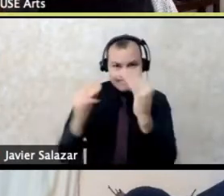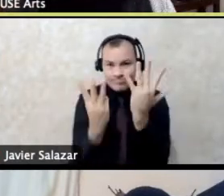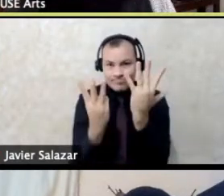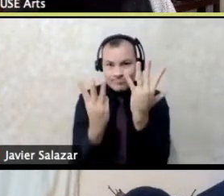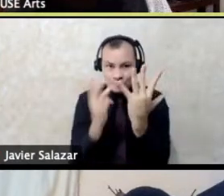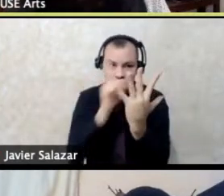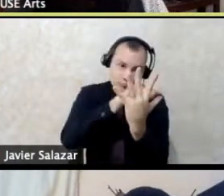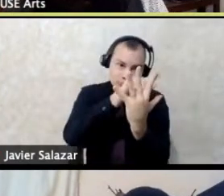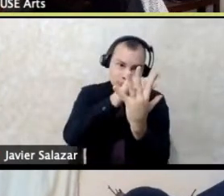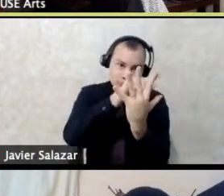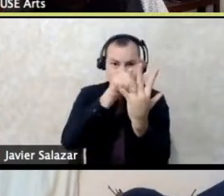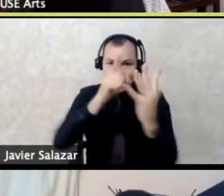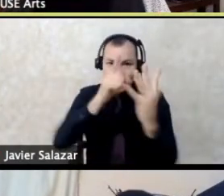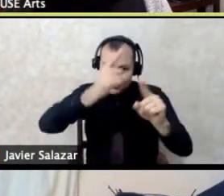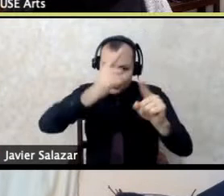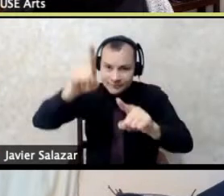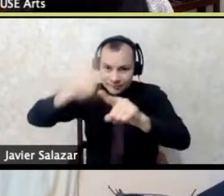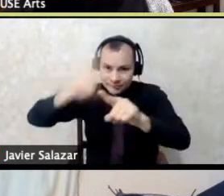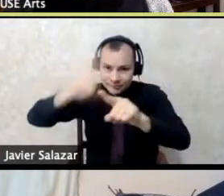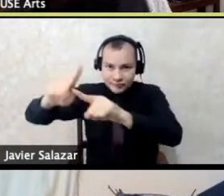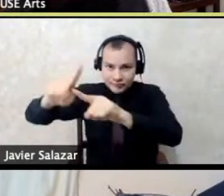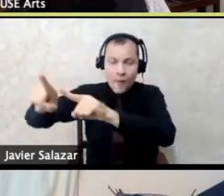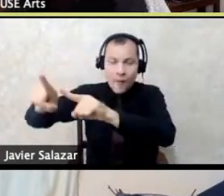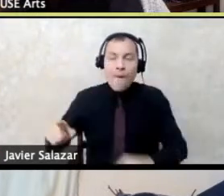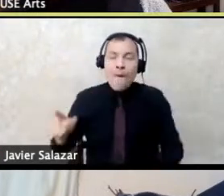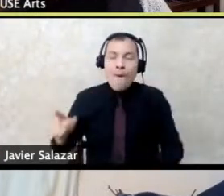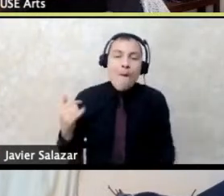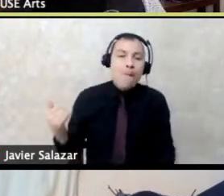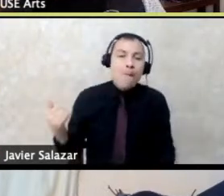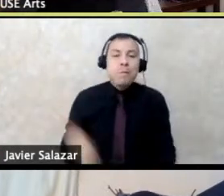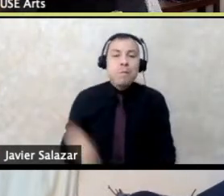process that allow us to have and to run